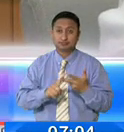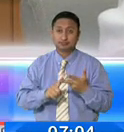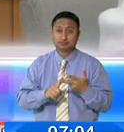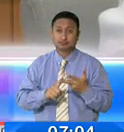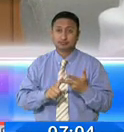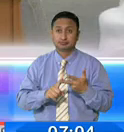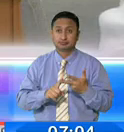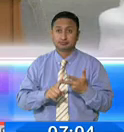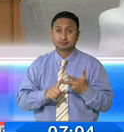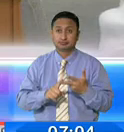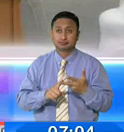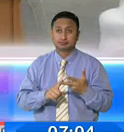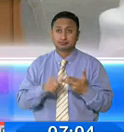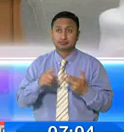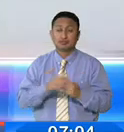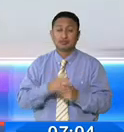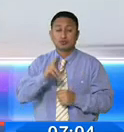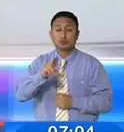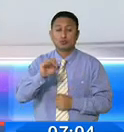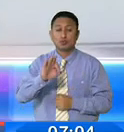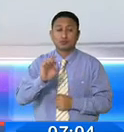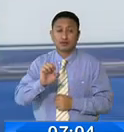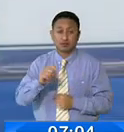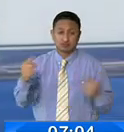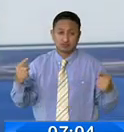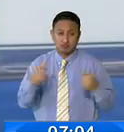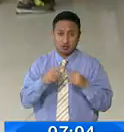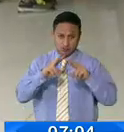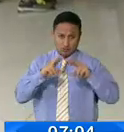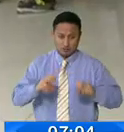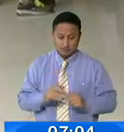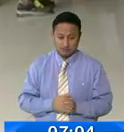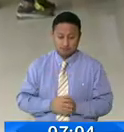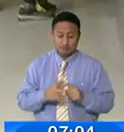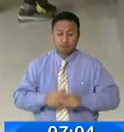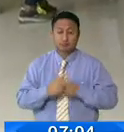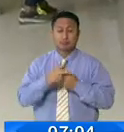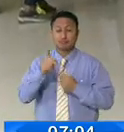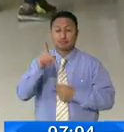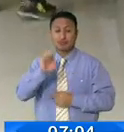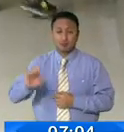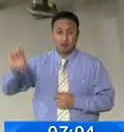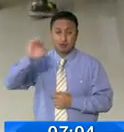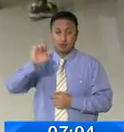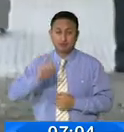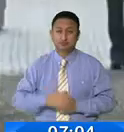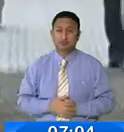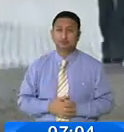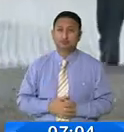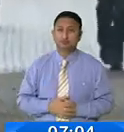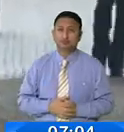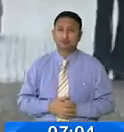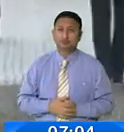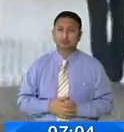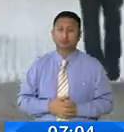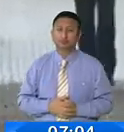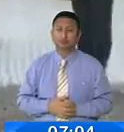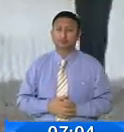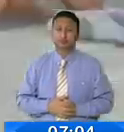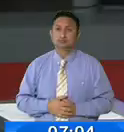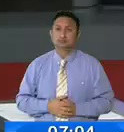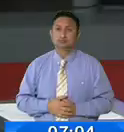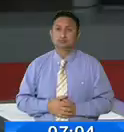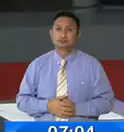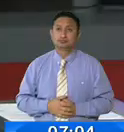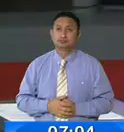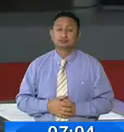de la UAFE. Todo empezaría a inicios de enero informó Jorge Escobar.